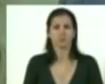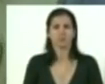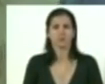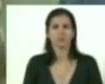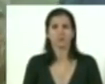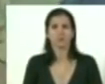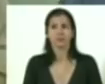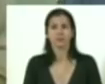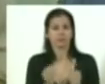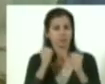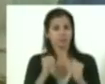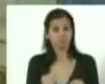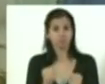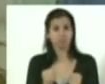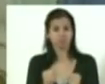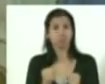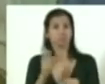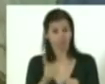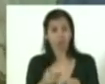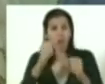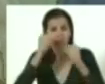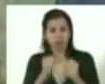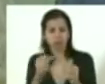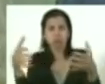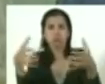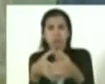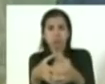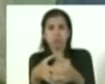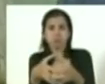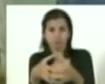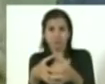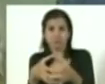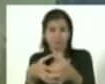y de la consolidación del bloque histórico.